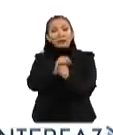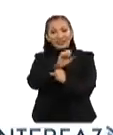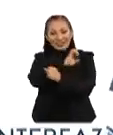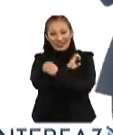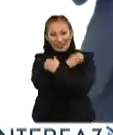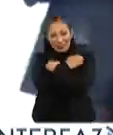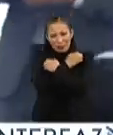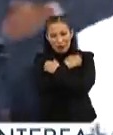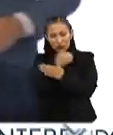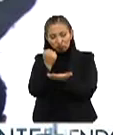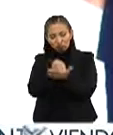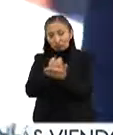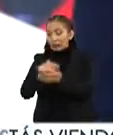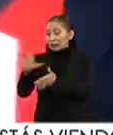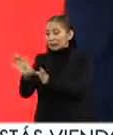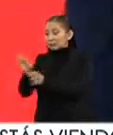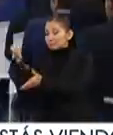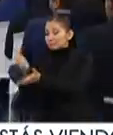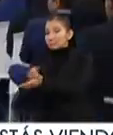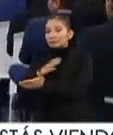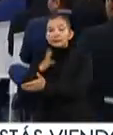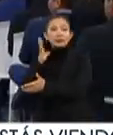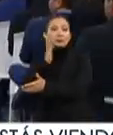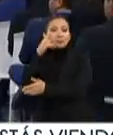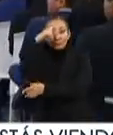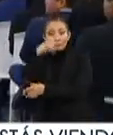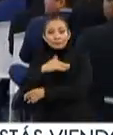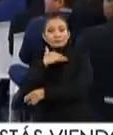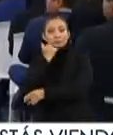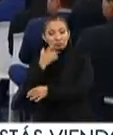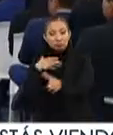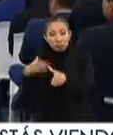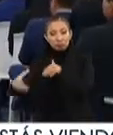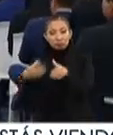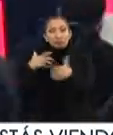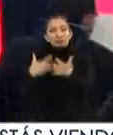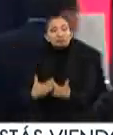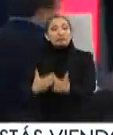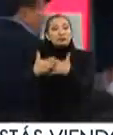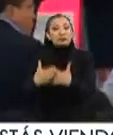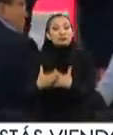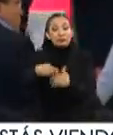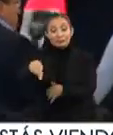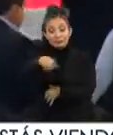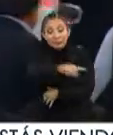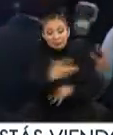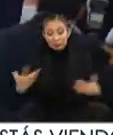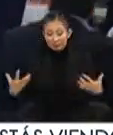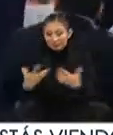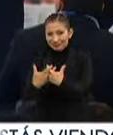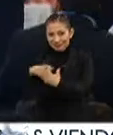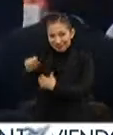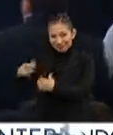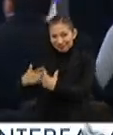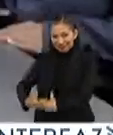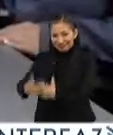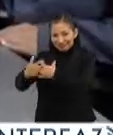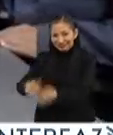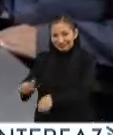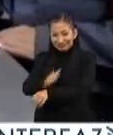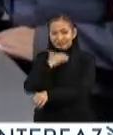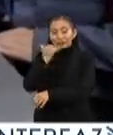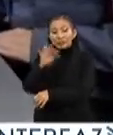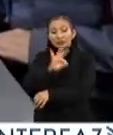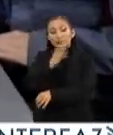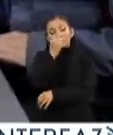de Educación Pública y certificado por la Cámara Mexicano-Alemana de Comercio e Industria. La ensambladora alemana abrió sus puertas